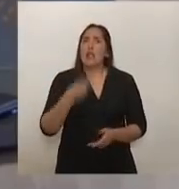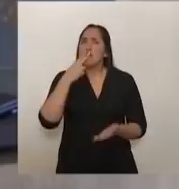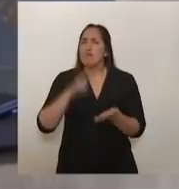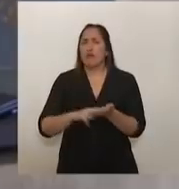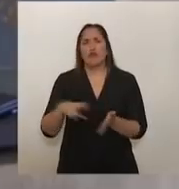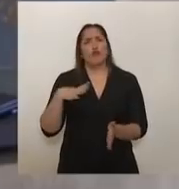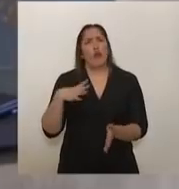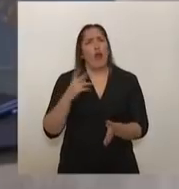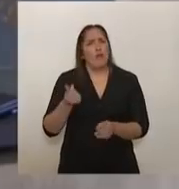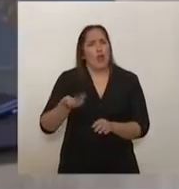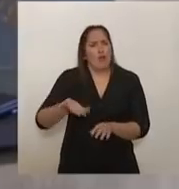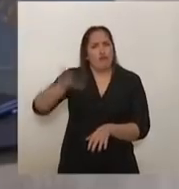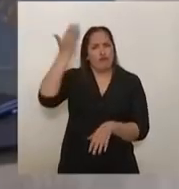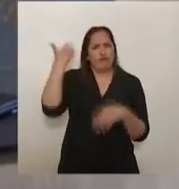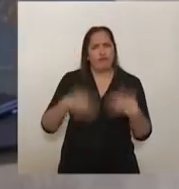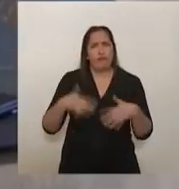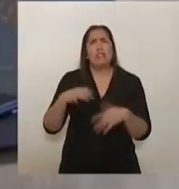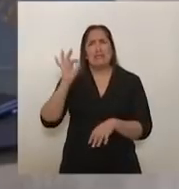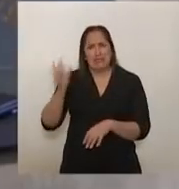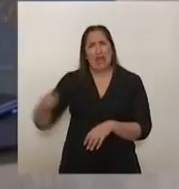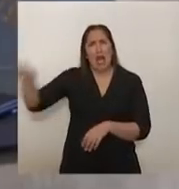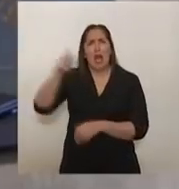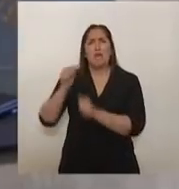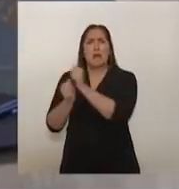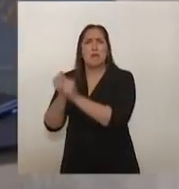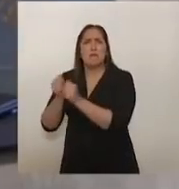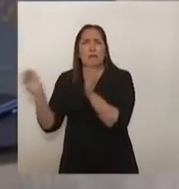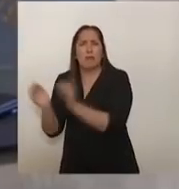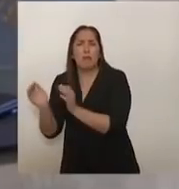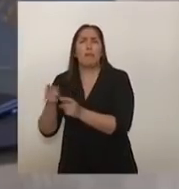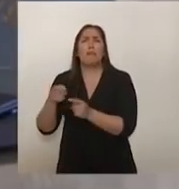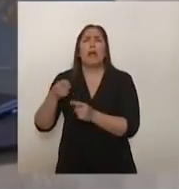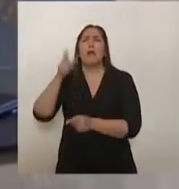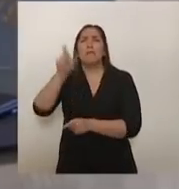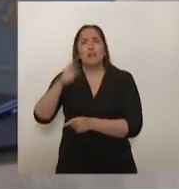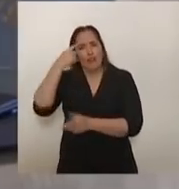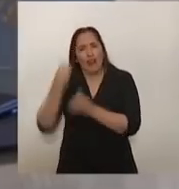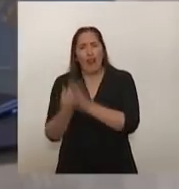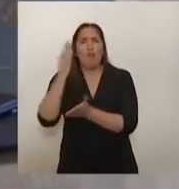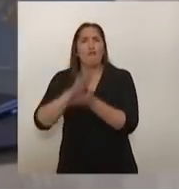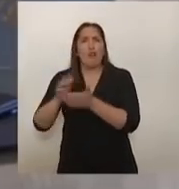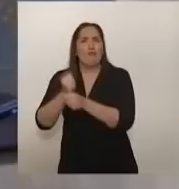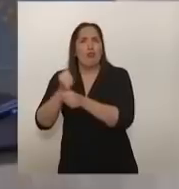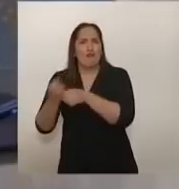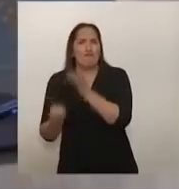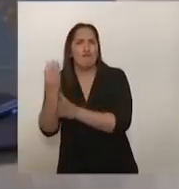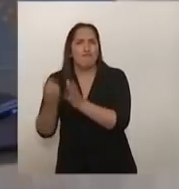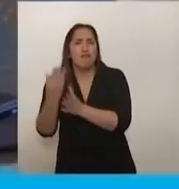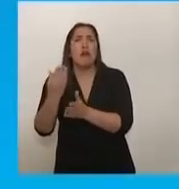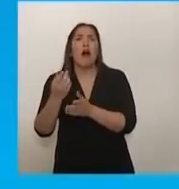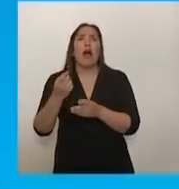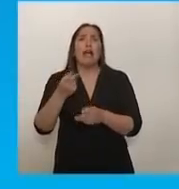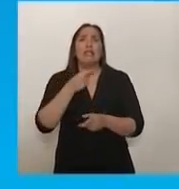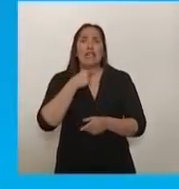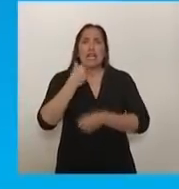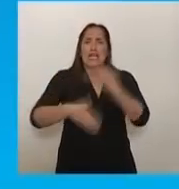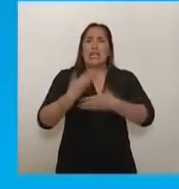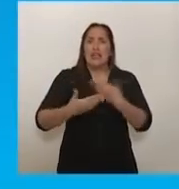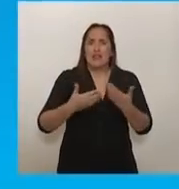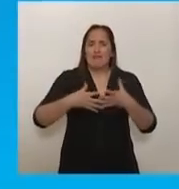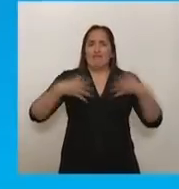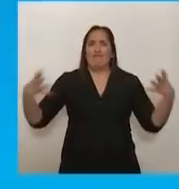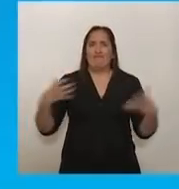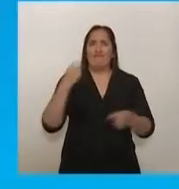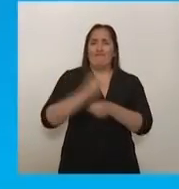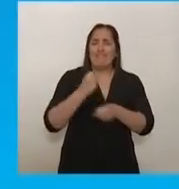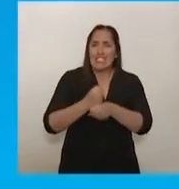altos. Lo saben las pymes, lo saben los emprendedores, lo sabe cualquiera que quiera crecer y dar trabajo. Tenemos que